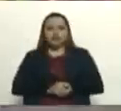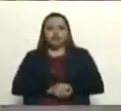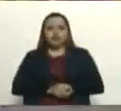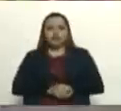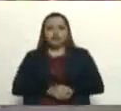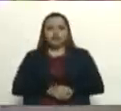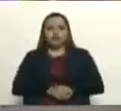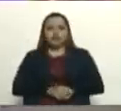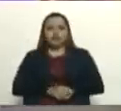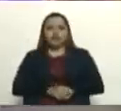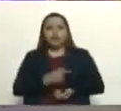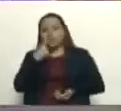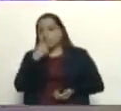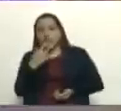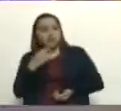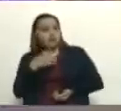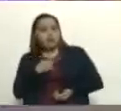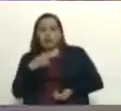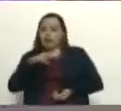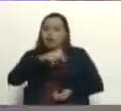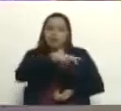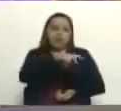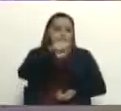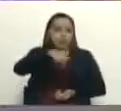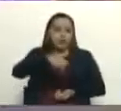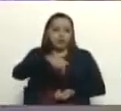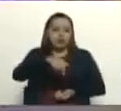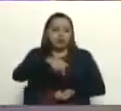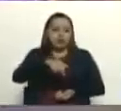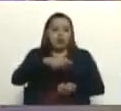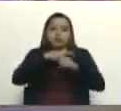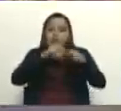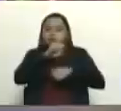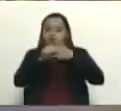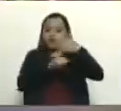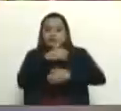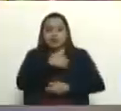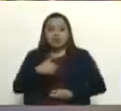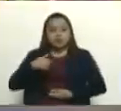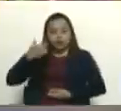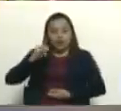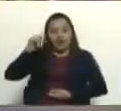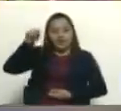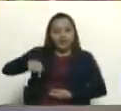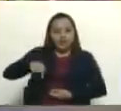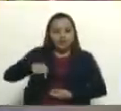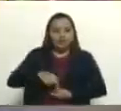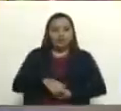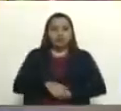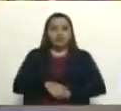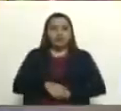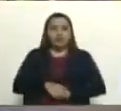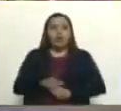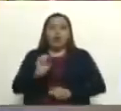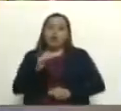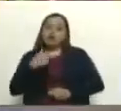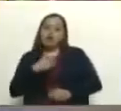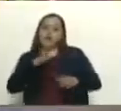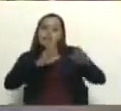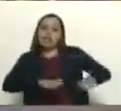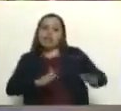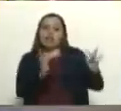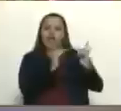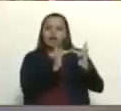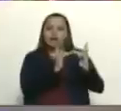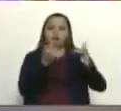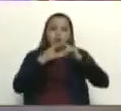Me decía, no puedo caminar hoy, pero vice, aquí estoy. O vice, hoy me quedé en cama, pero aquí